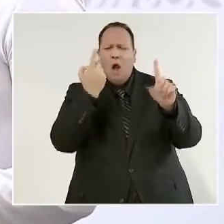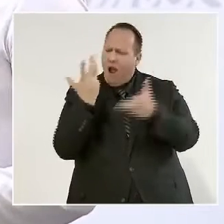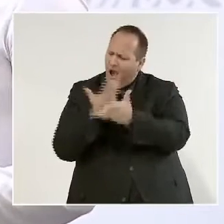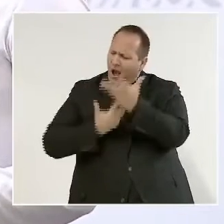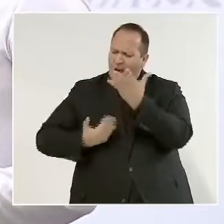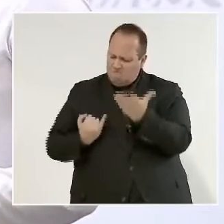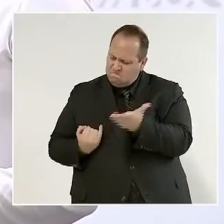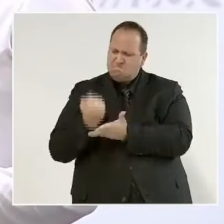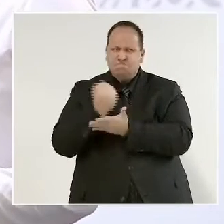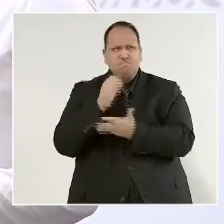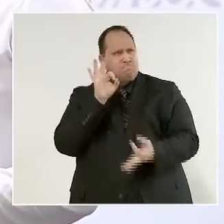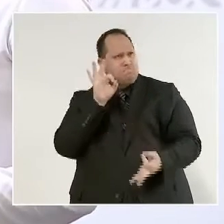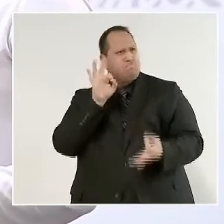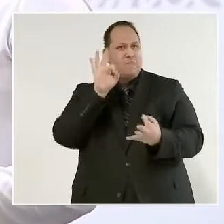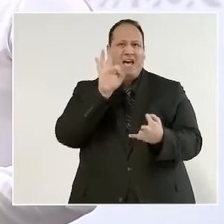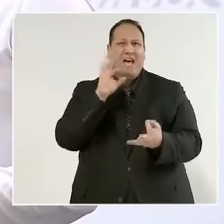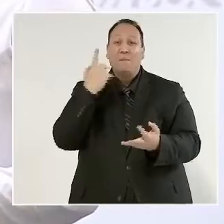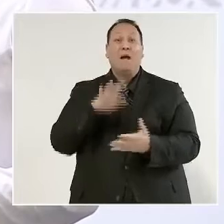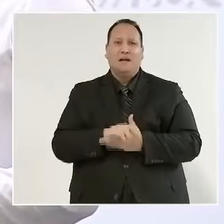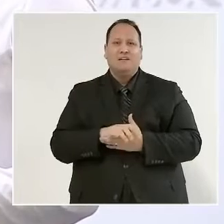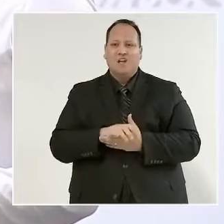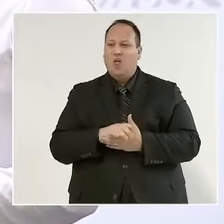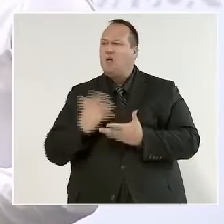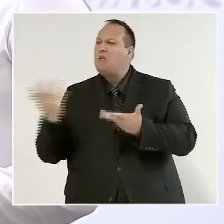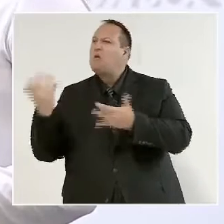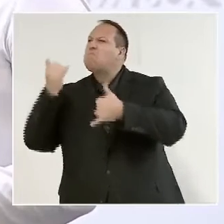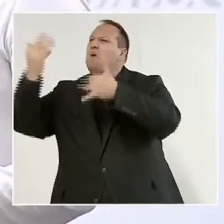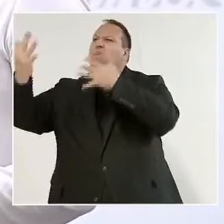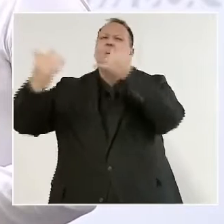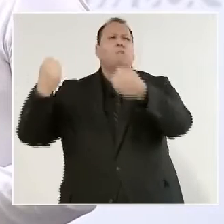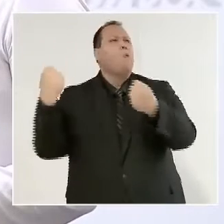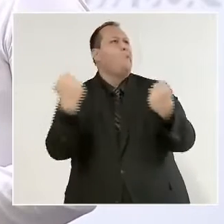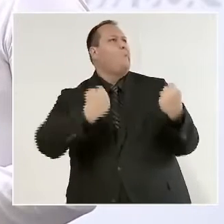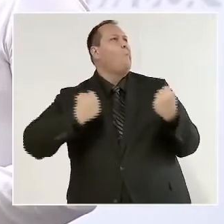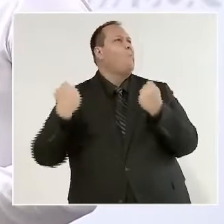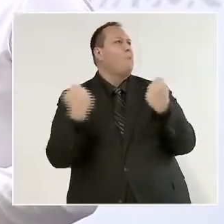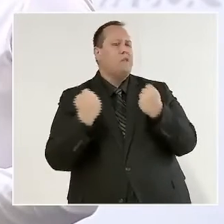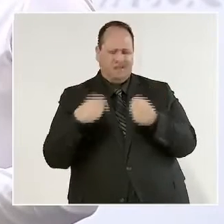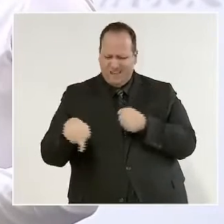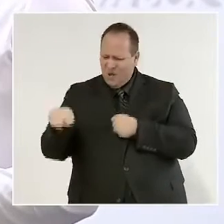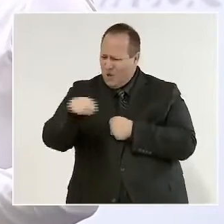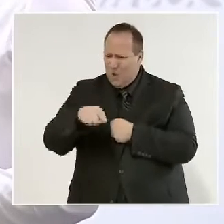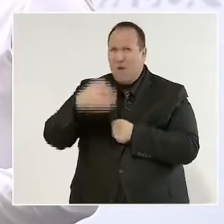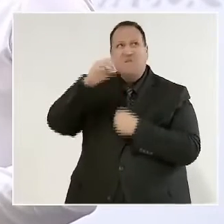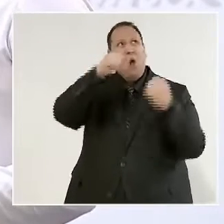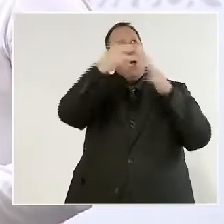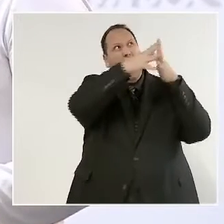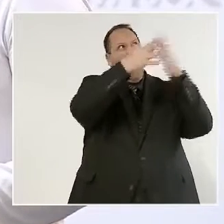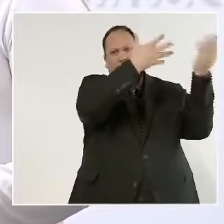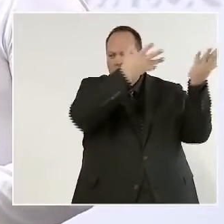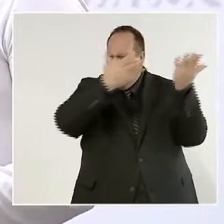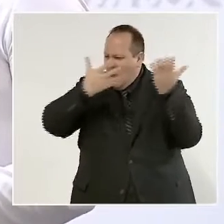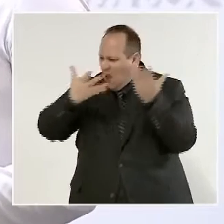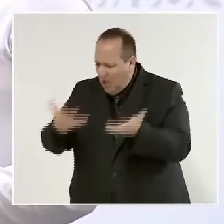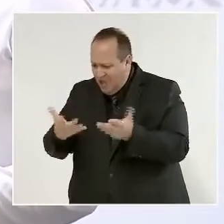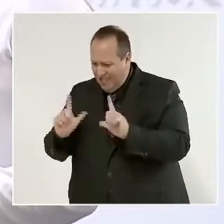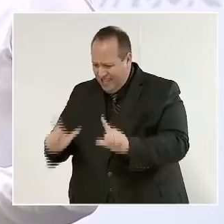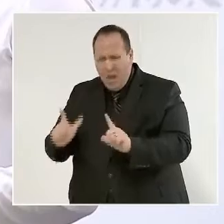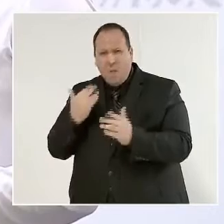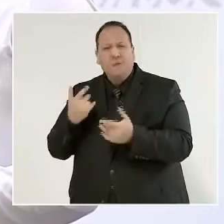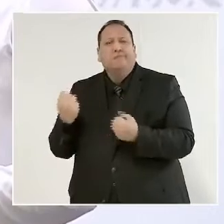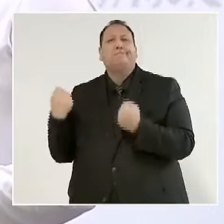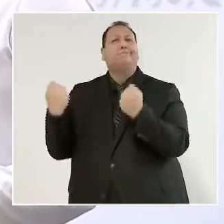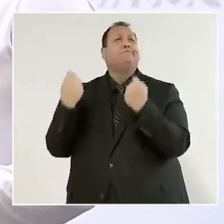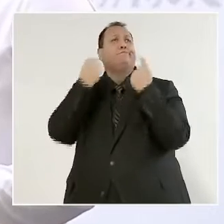acción es evitar la comisión de hechos delictivos con vehículos de procedencia extranjera que carecen de un